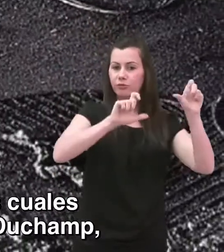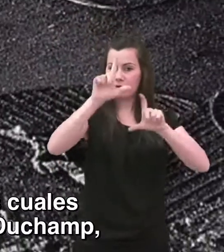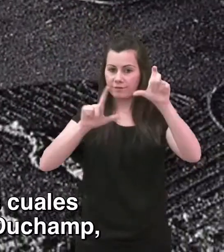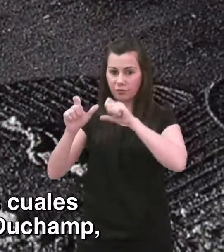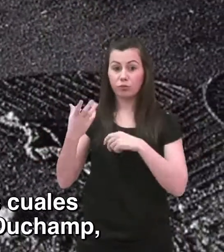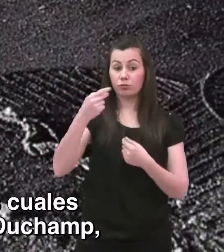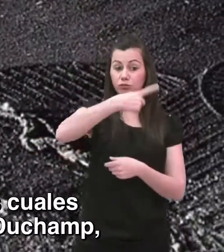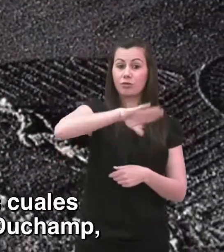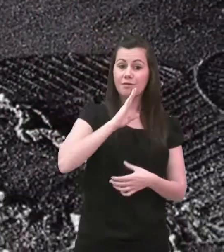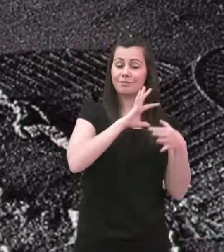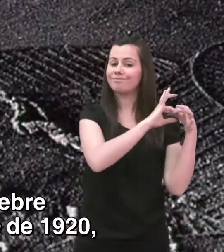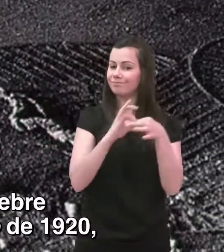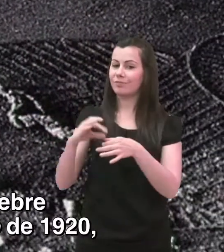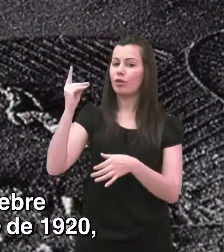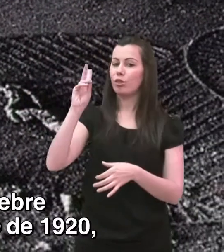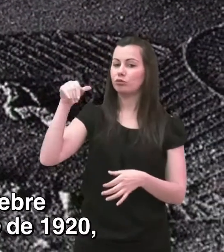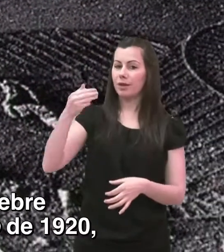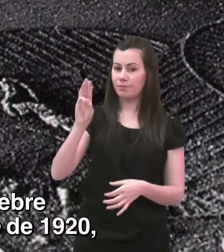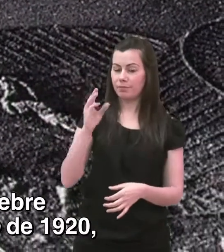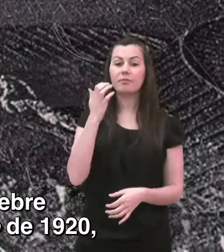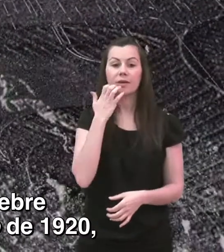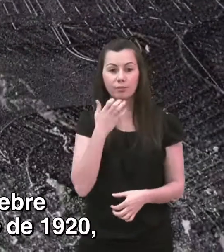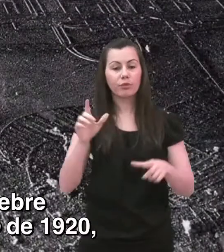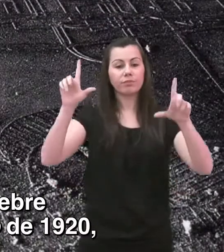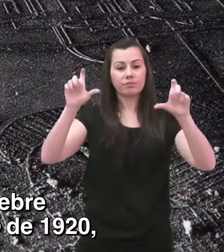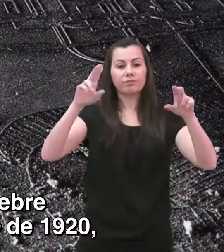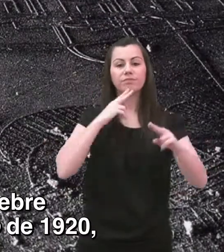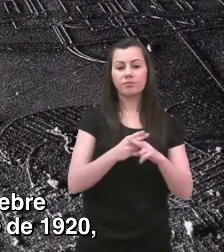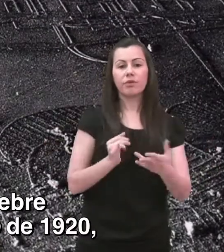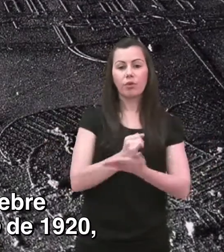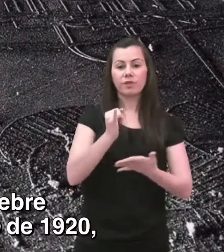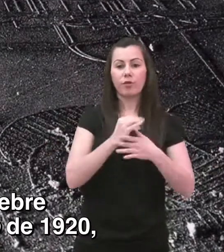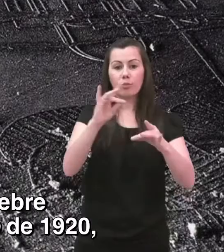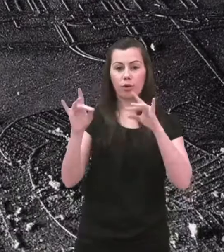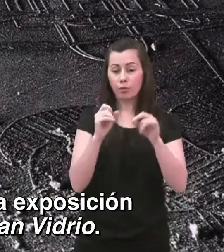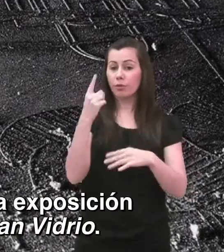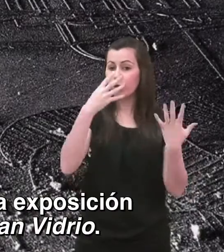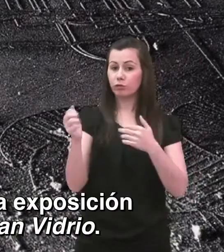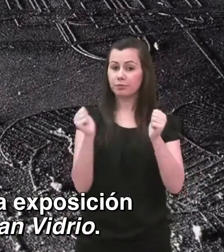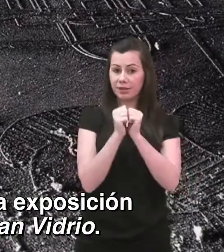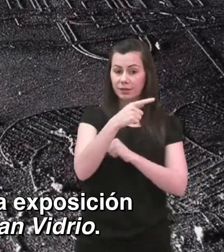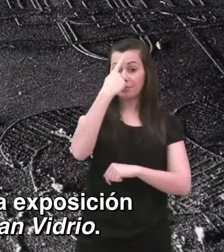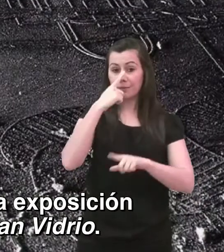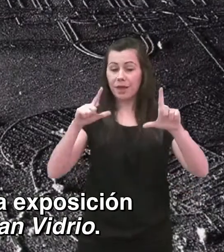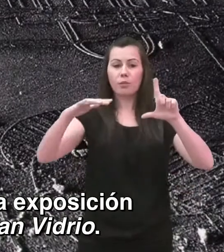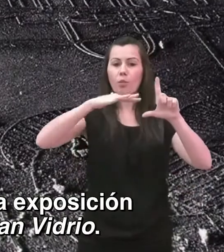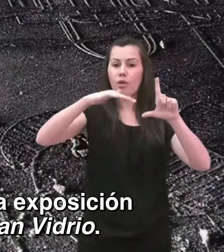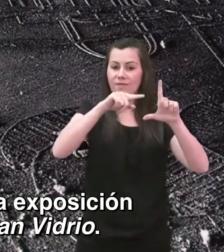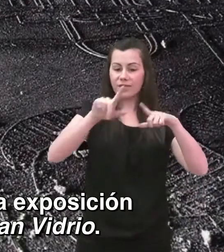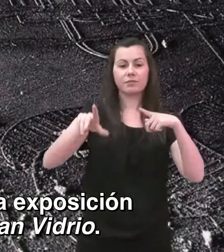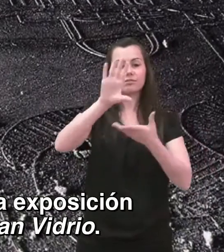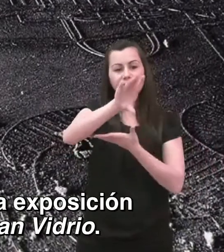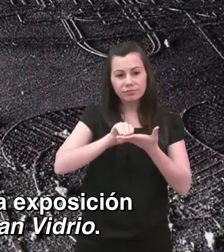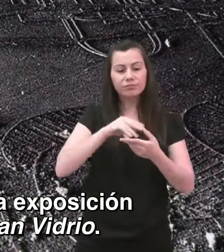cuales están ligados a Duchamp, como el célebre Cultivo de polvo de 1920, una imagen de larga